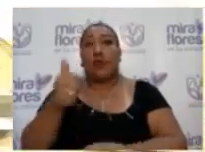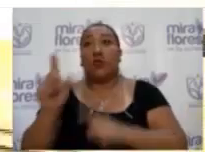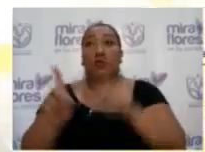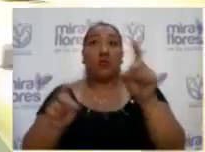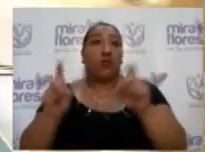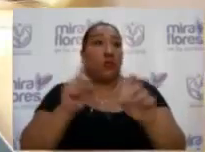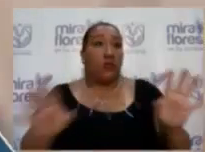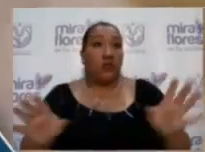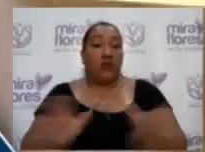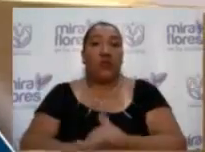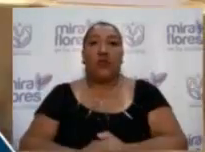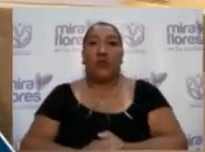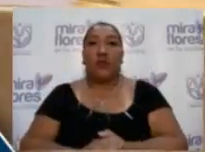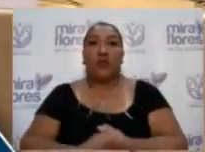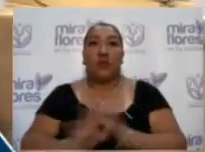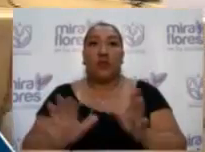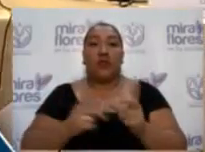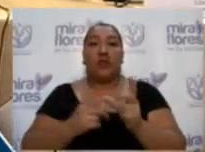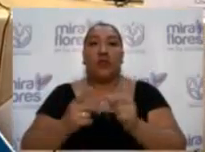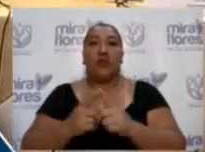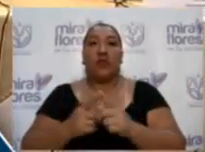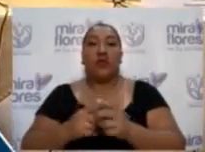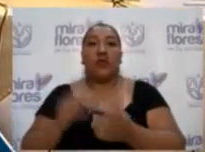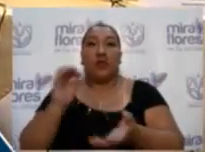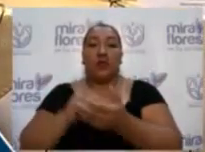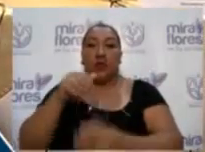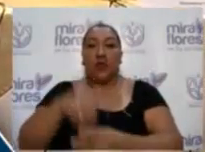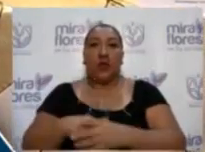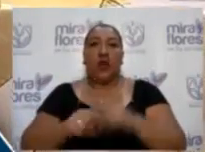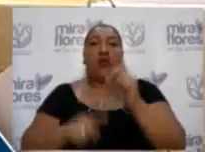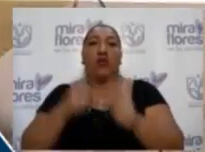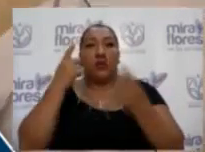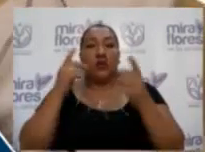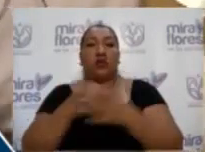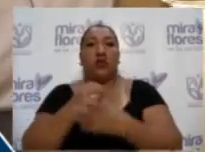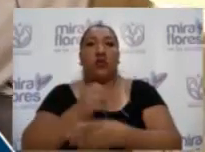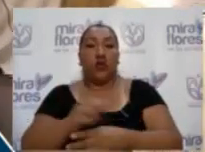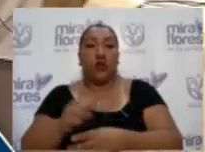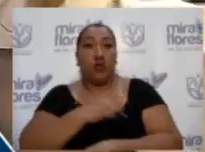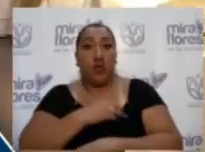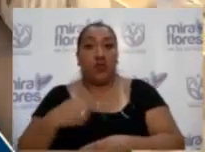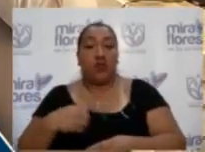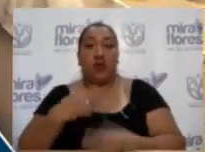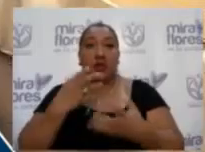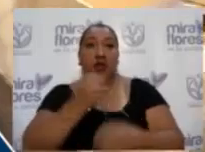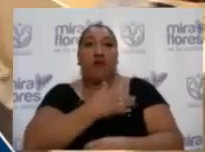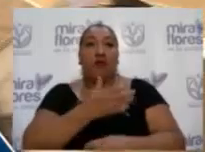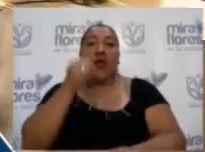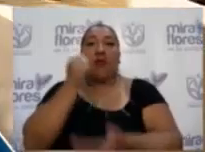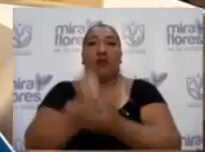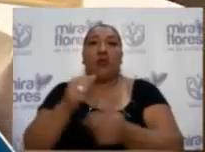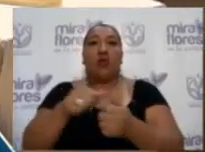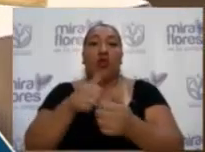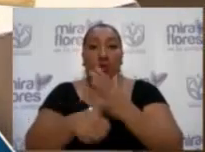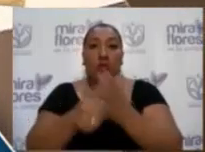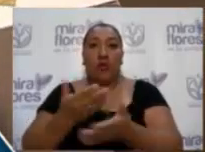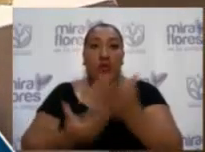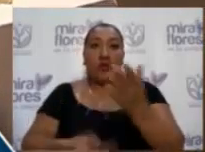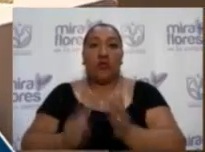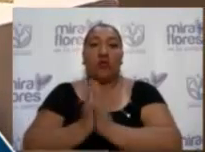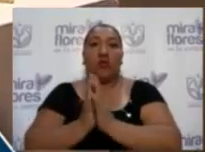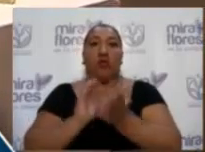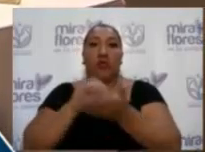intervención? Si no hay más intervenciones, procederemos a votar. Aquellos miembros del Consejo que estén a favor de aprobar esta afectación en uso, si no se expresaron